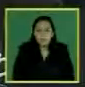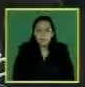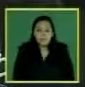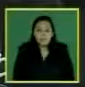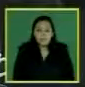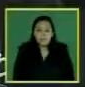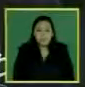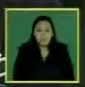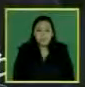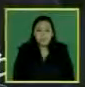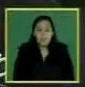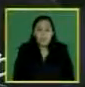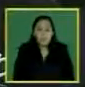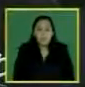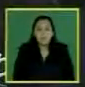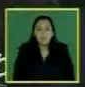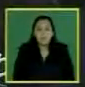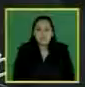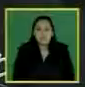Entonces, sacrificaban